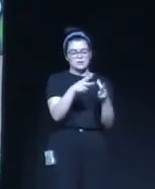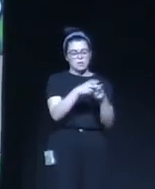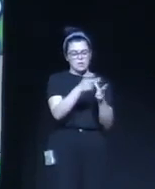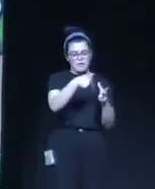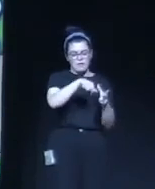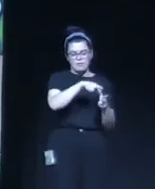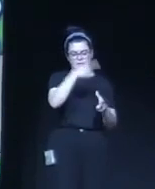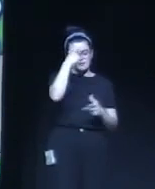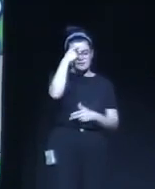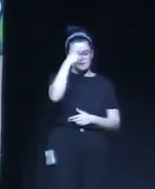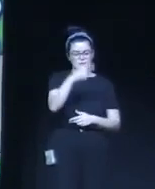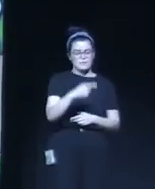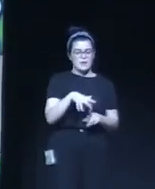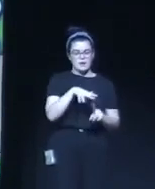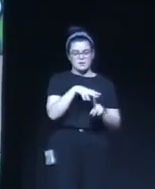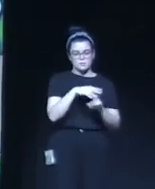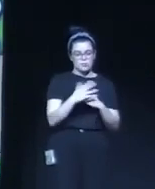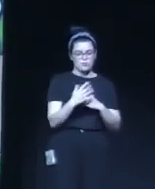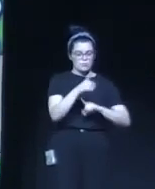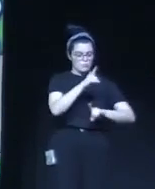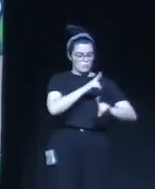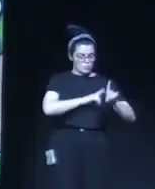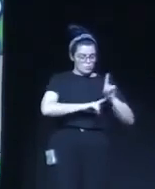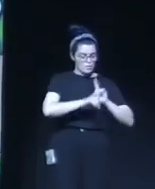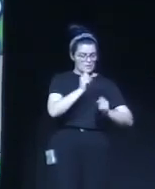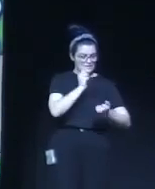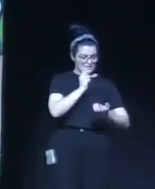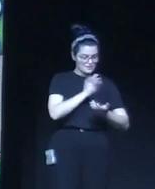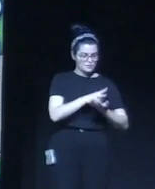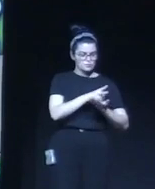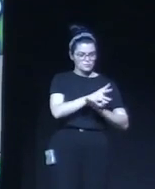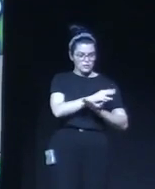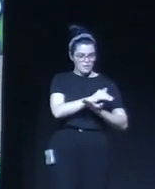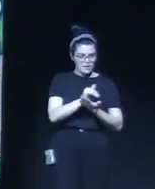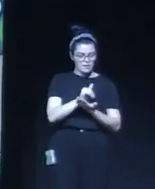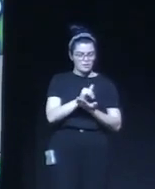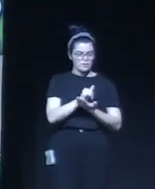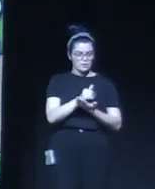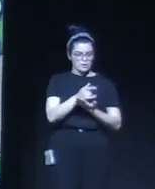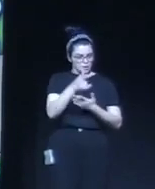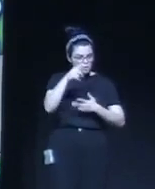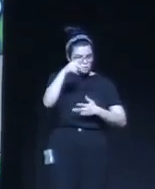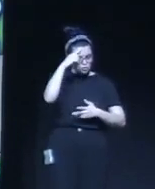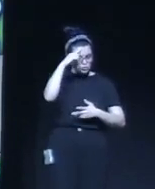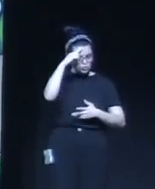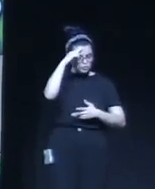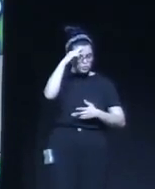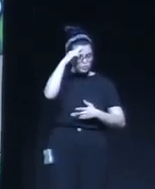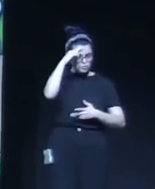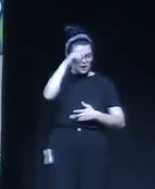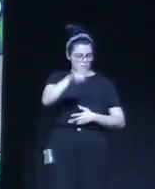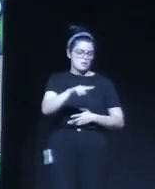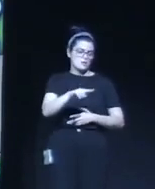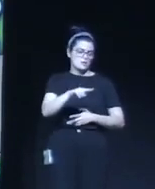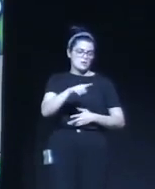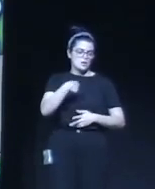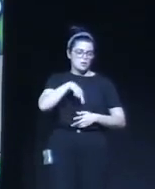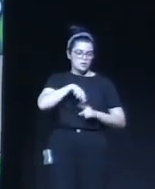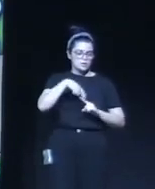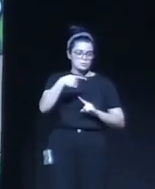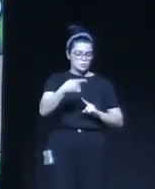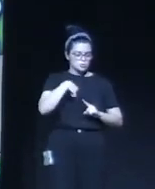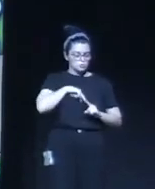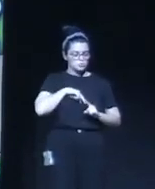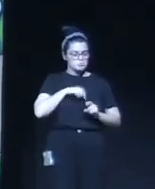consciente de este tipo de retos, ¿no? Y eso, y de que seamos capaces